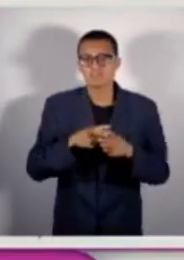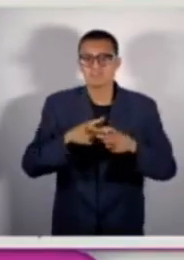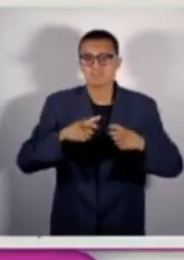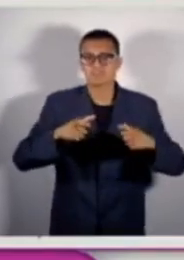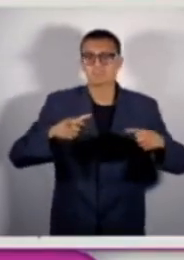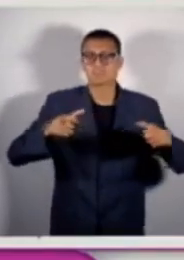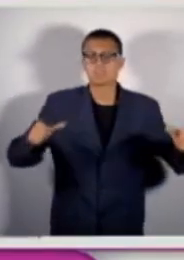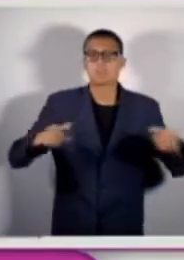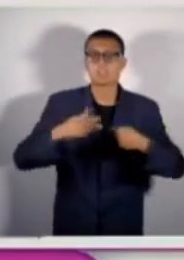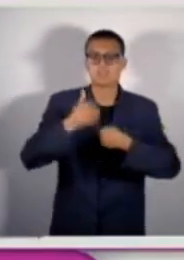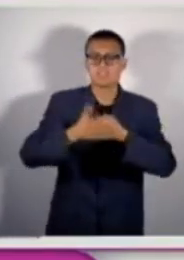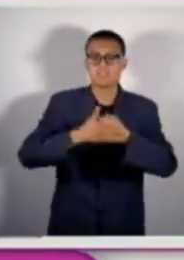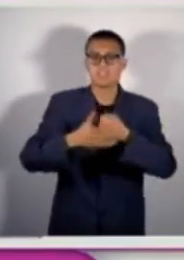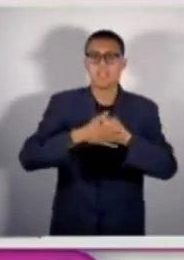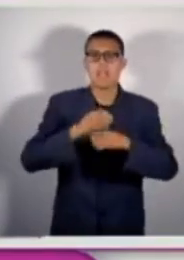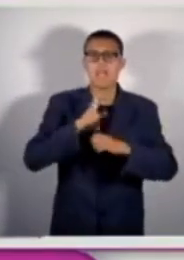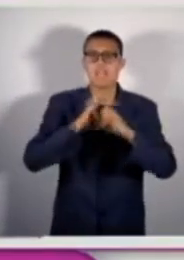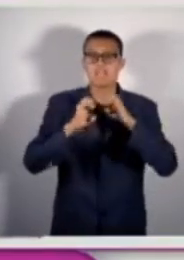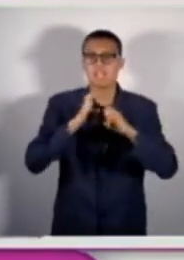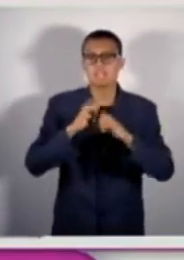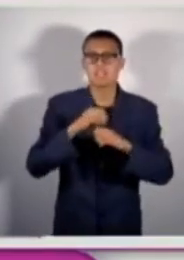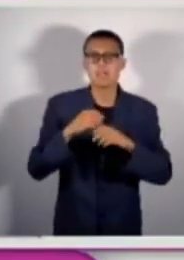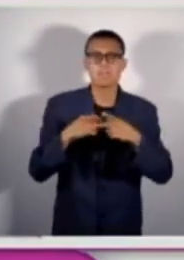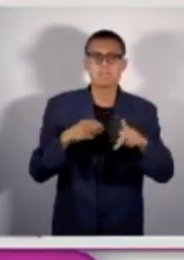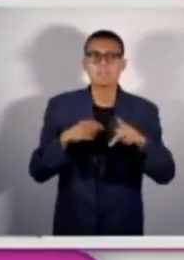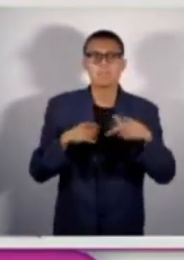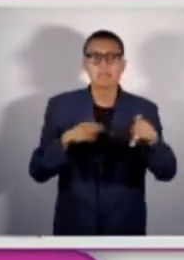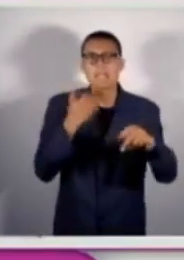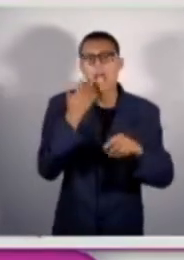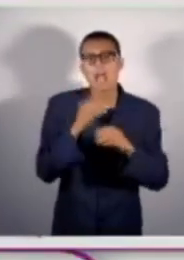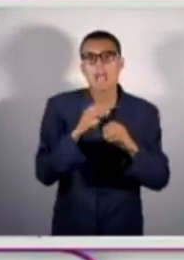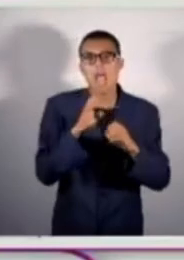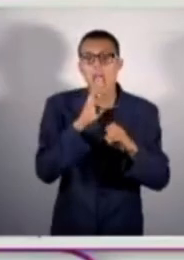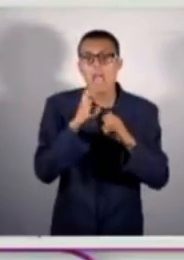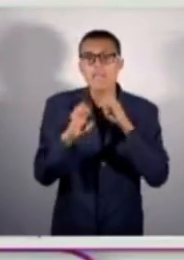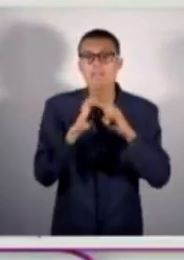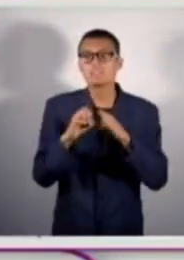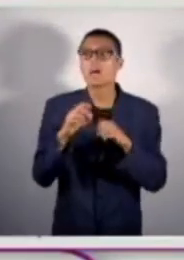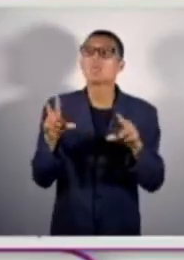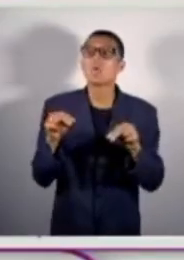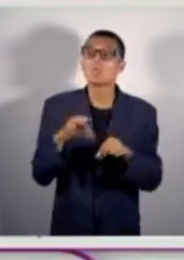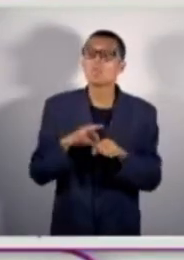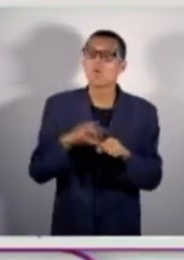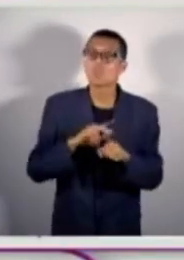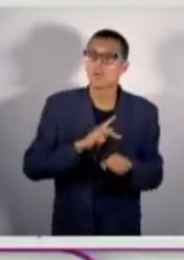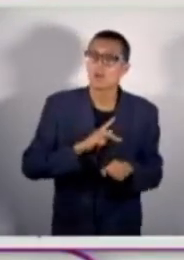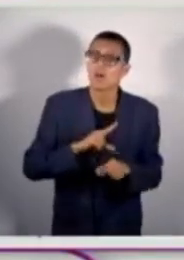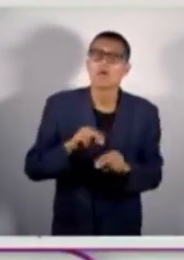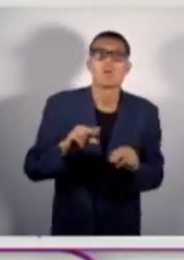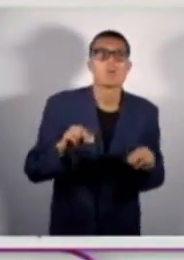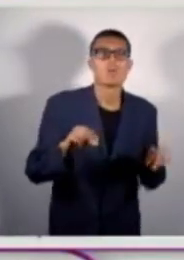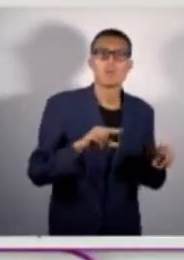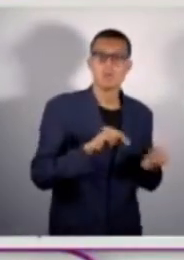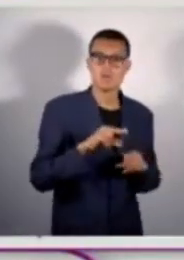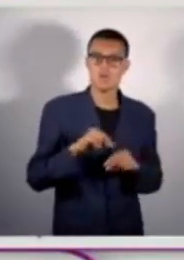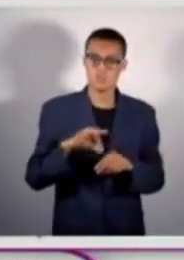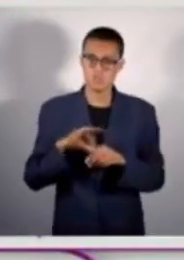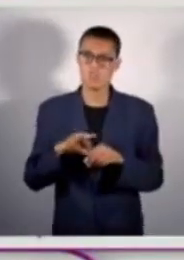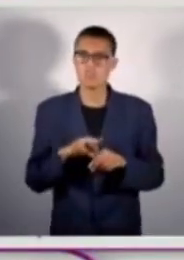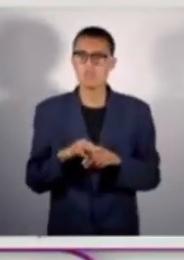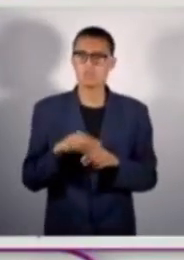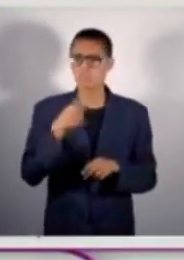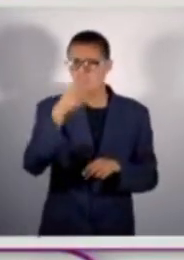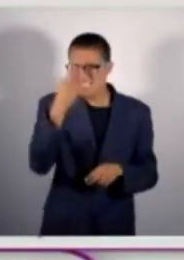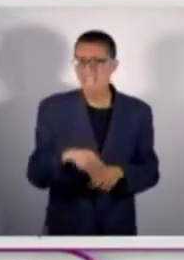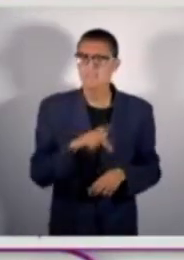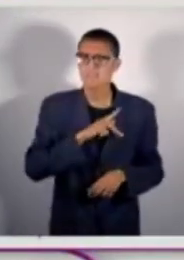los próximos días, a través de encuestas manipuladas, te tratarán de convencer que no votes por nuestra opción. Tú lo sabes, somos la candidatura de las